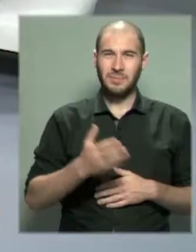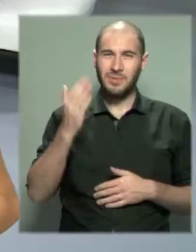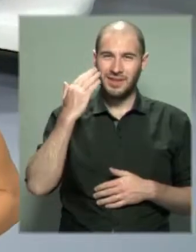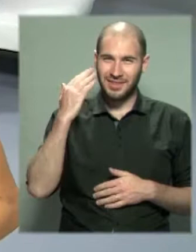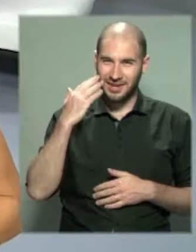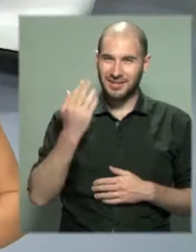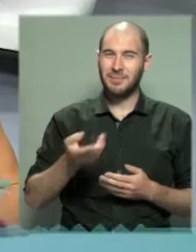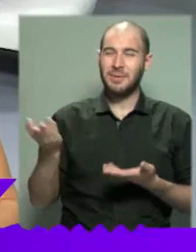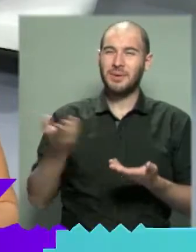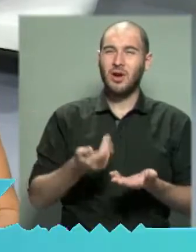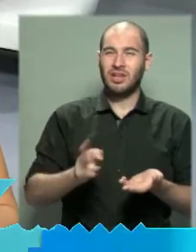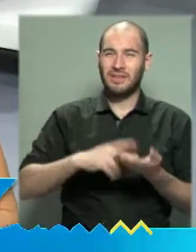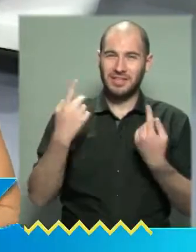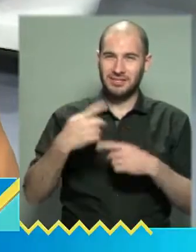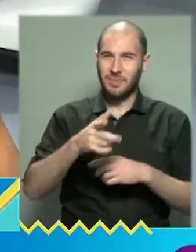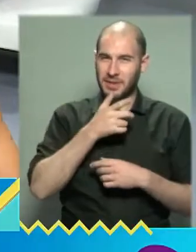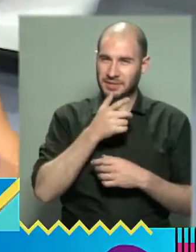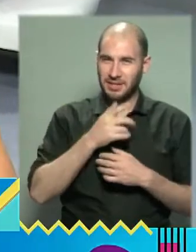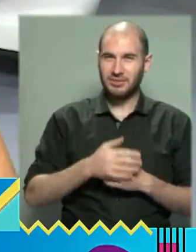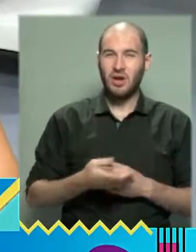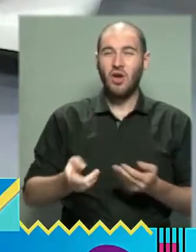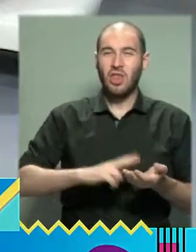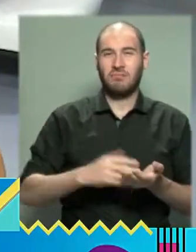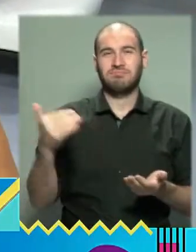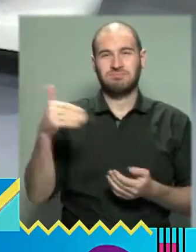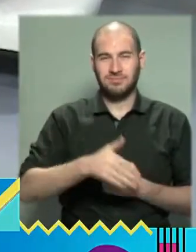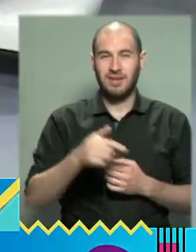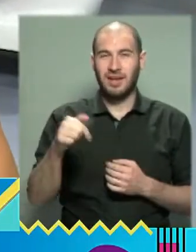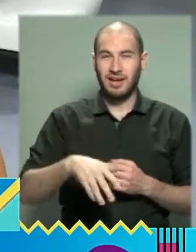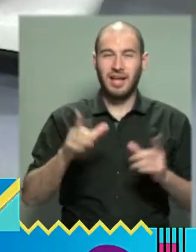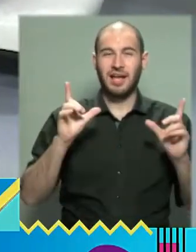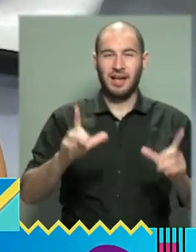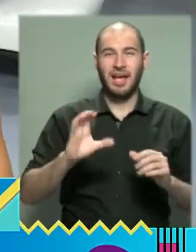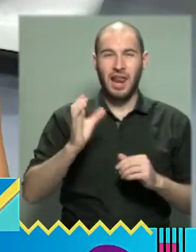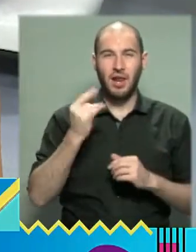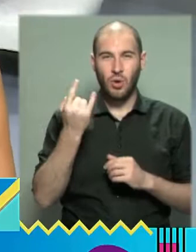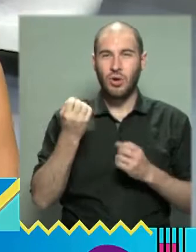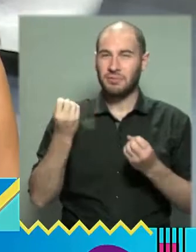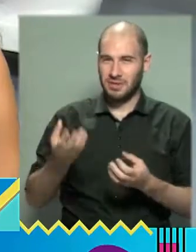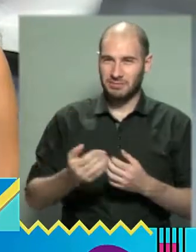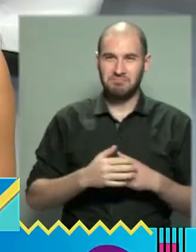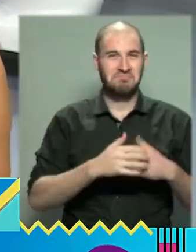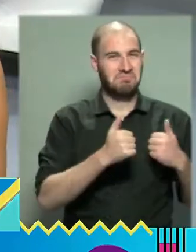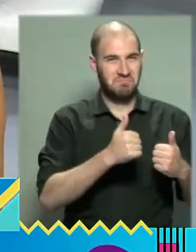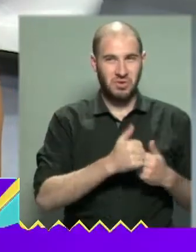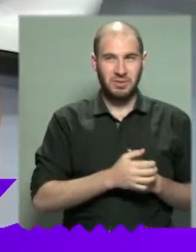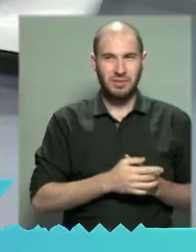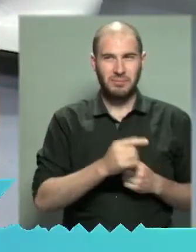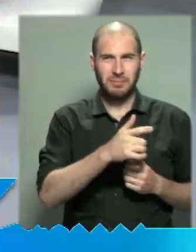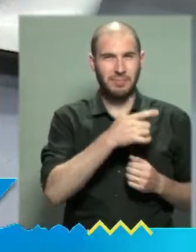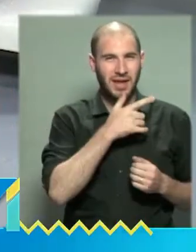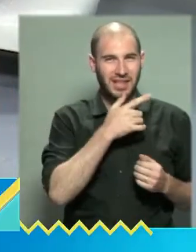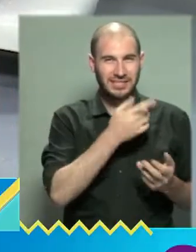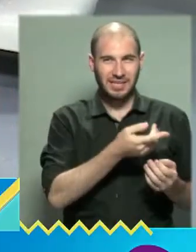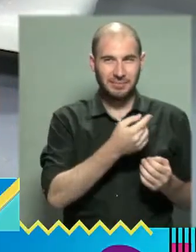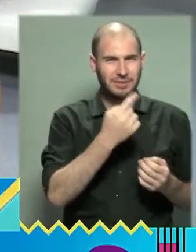Muy buenas tardes, bienvenidos a un nuevo Distintos Parecidos, otra vez presentes en la pantalla de Señalu. ¿Cómo estás, Caro? Muy bien, pero te noto un